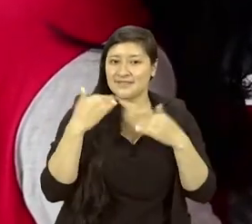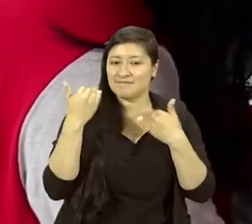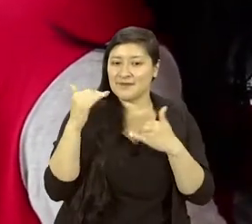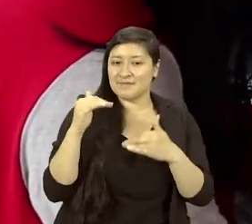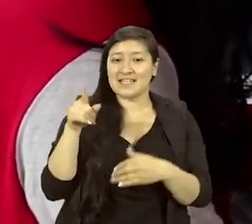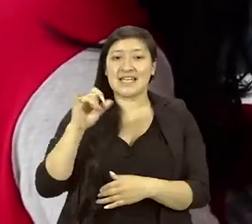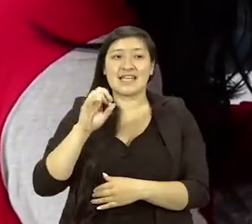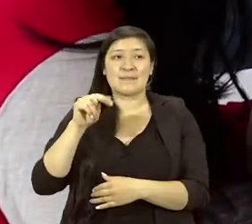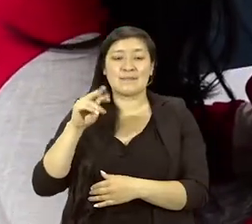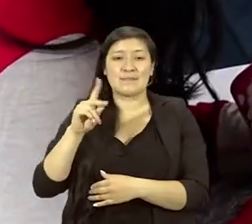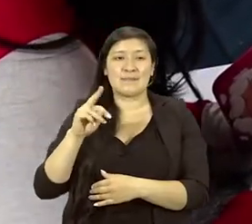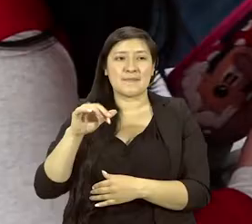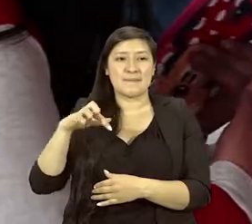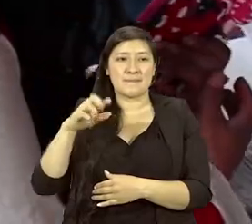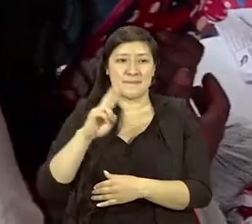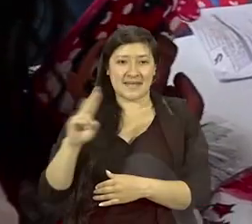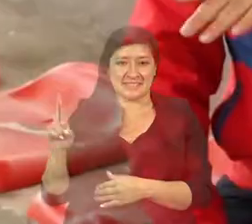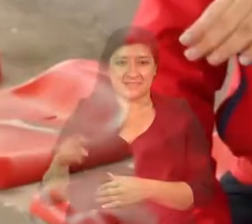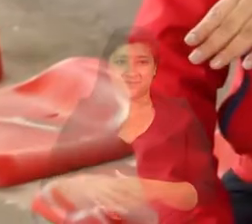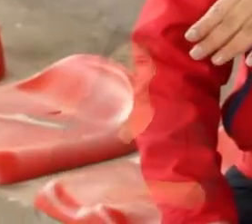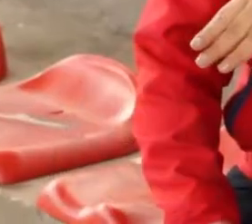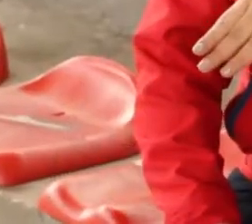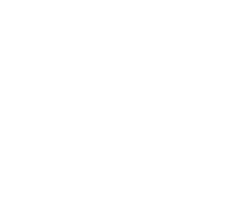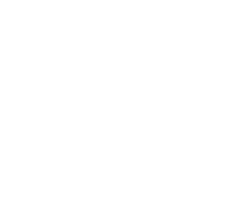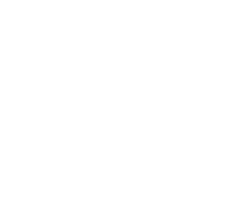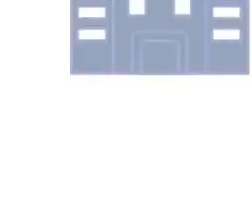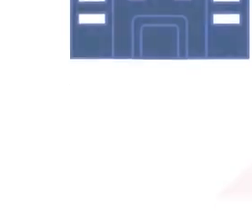esta iniciativa Aguinaldo en Villa.